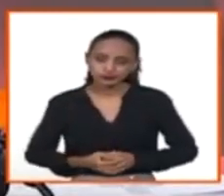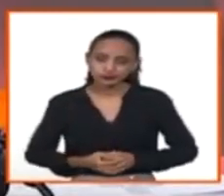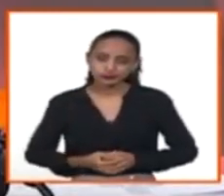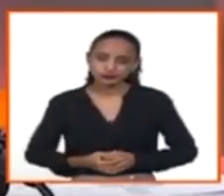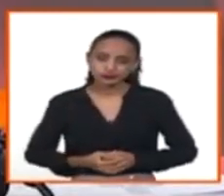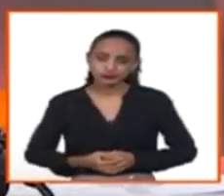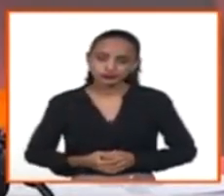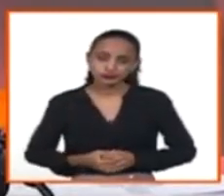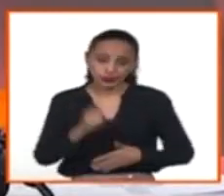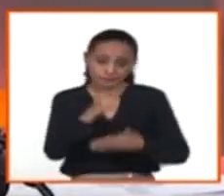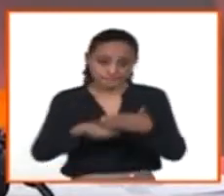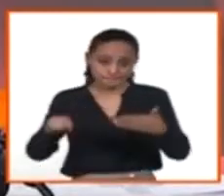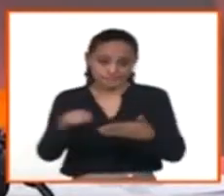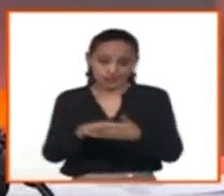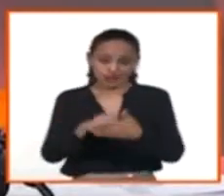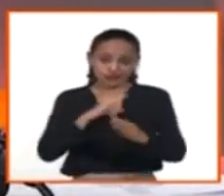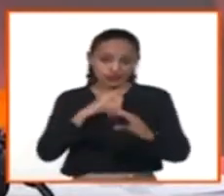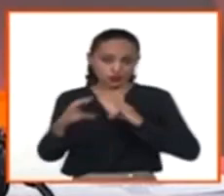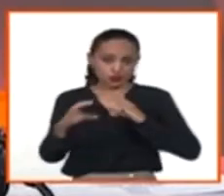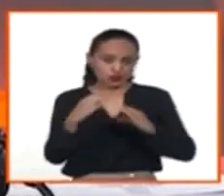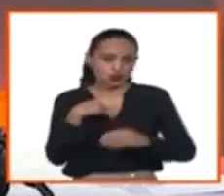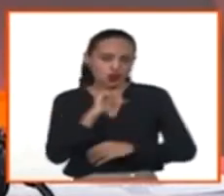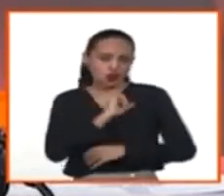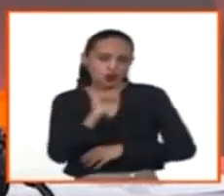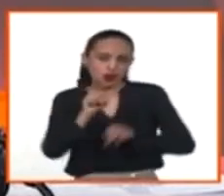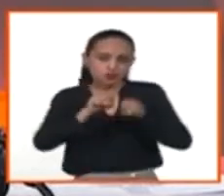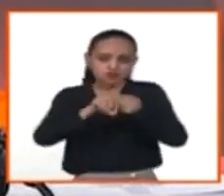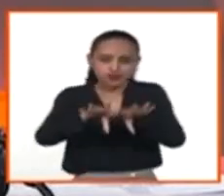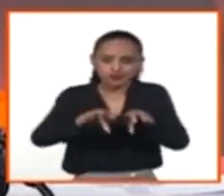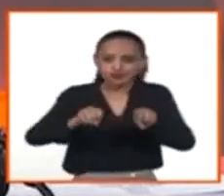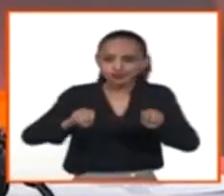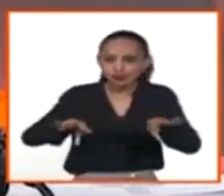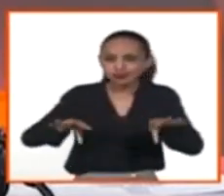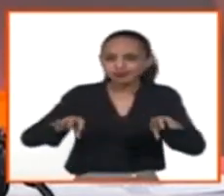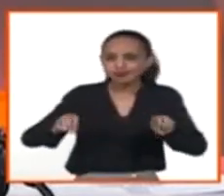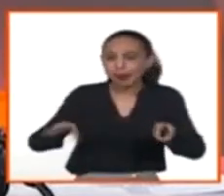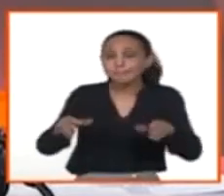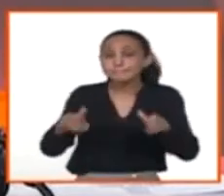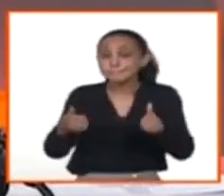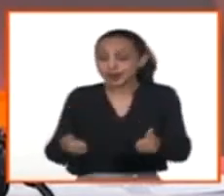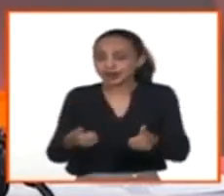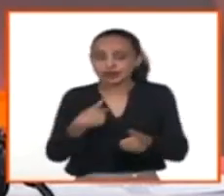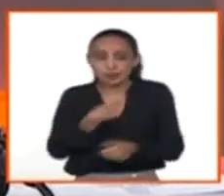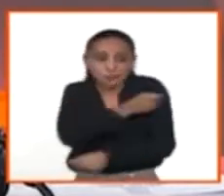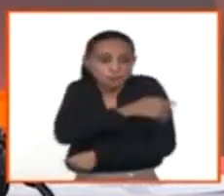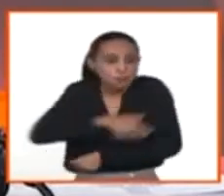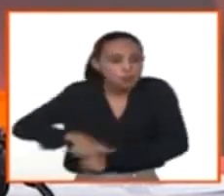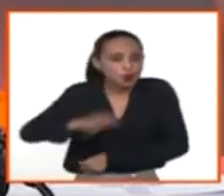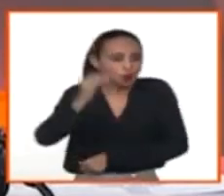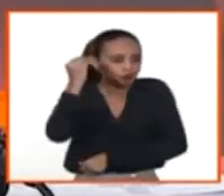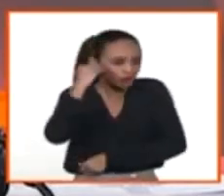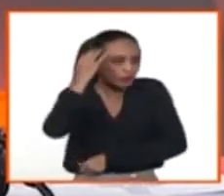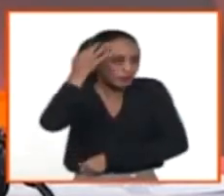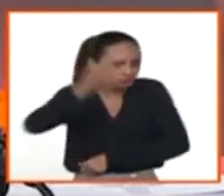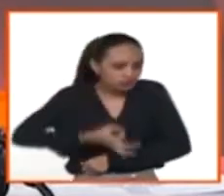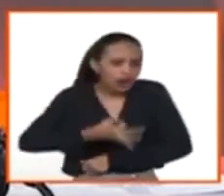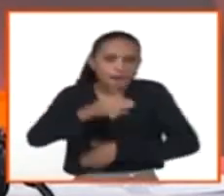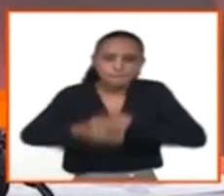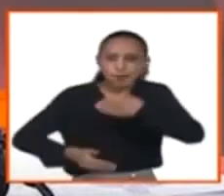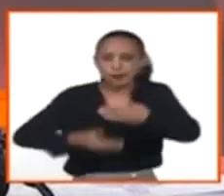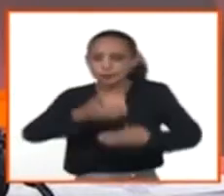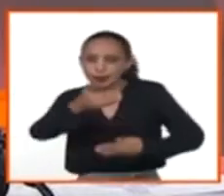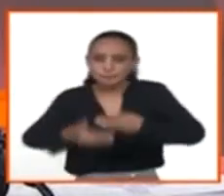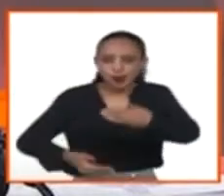hubiera una divulgación correcta, o sea, que se conociera exactamente los pasos que se iban dando, que toda